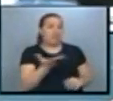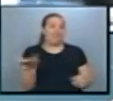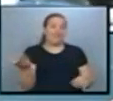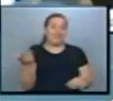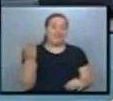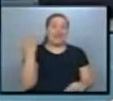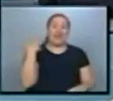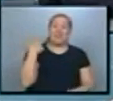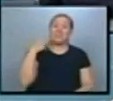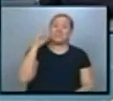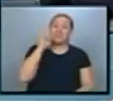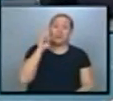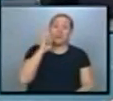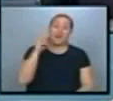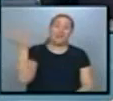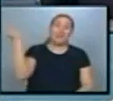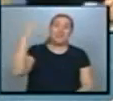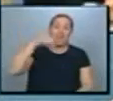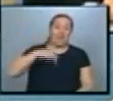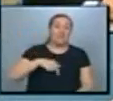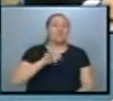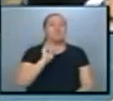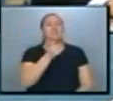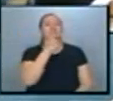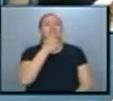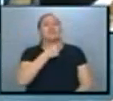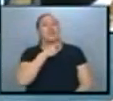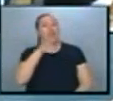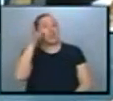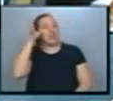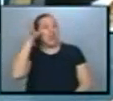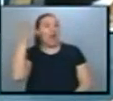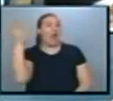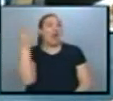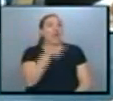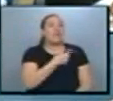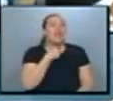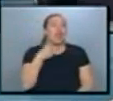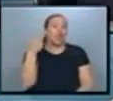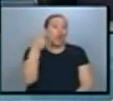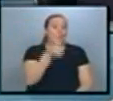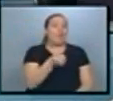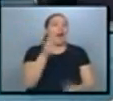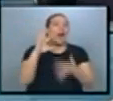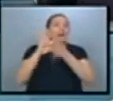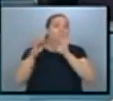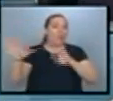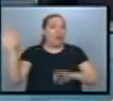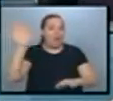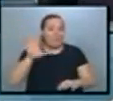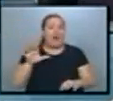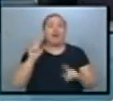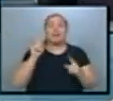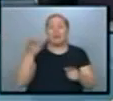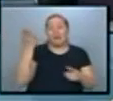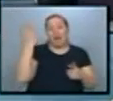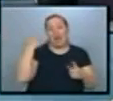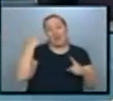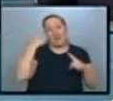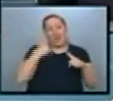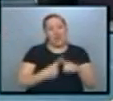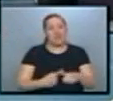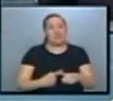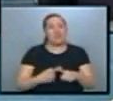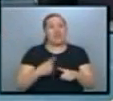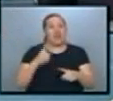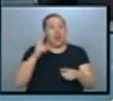devolvieron. Viene del Sao Paulo. No, bueno, pero si te quieren comprar de Italia, en general, las grandes ligas también de Europa. También estuvo en Europa. También bueno, lo devolvieron de todos lados, sí. Entonces.